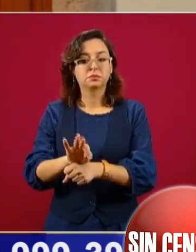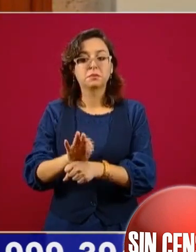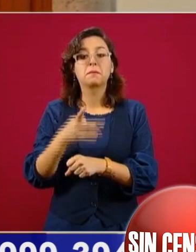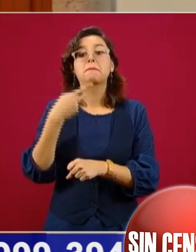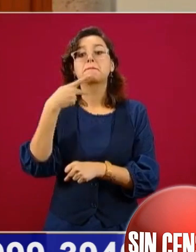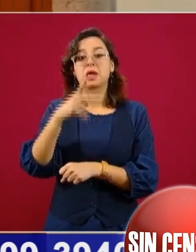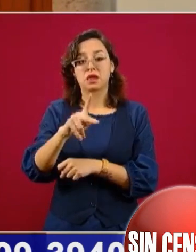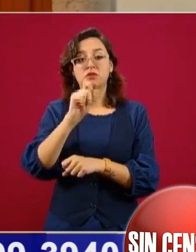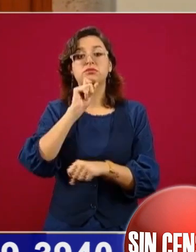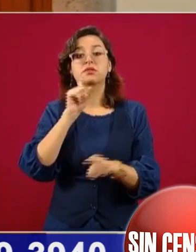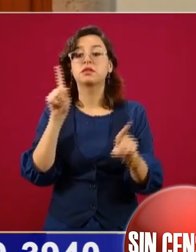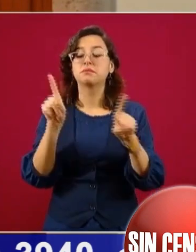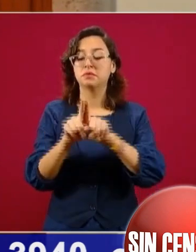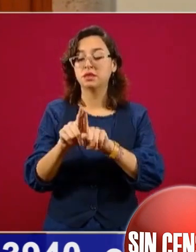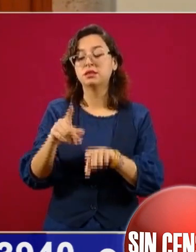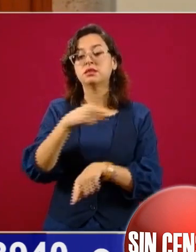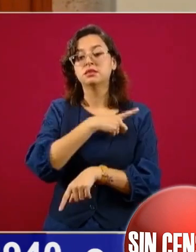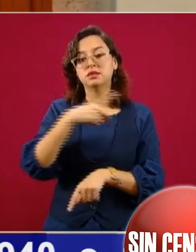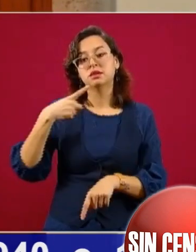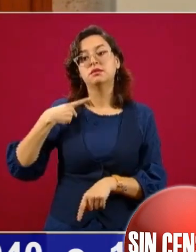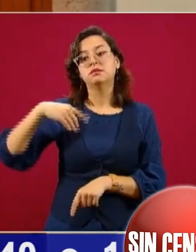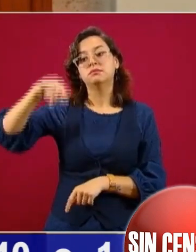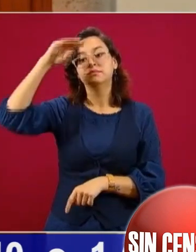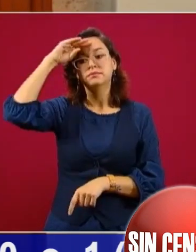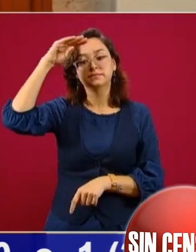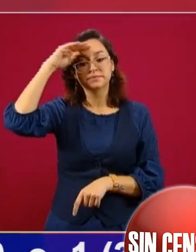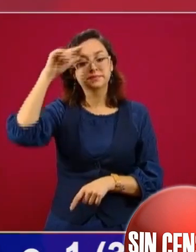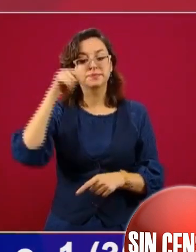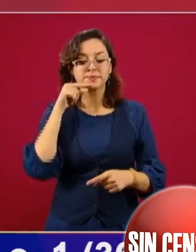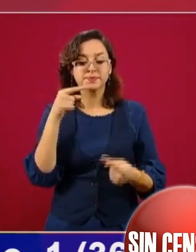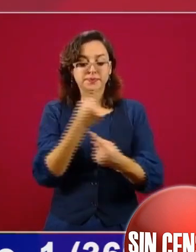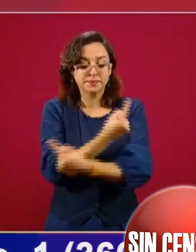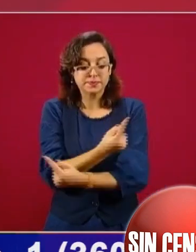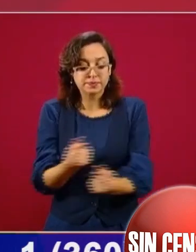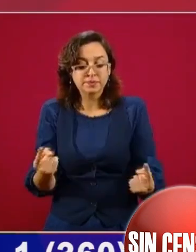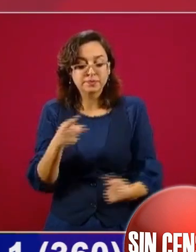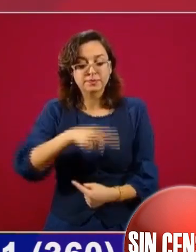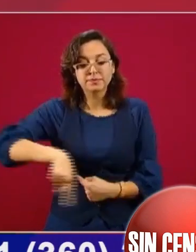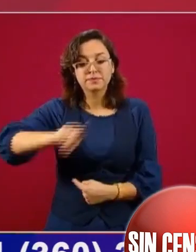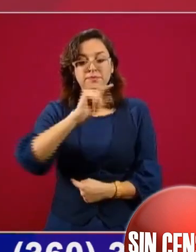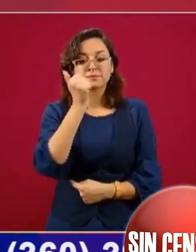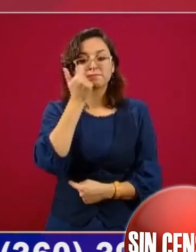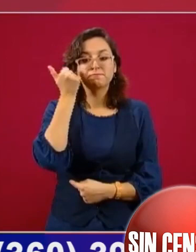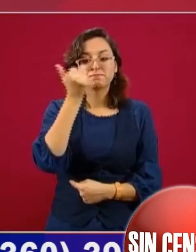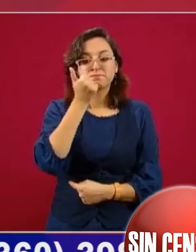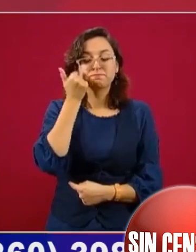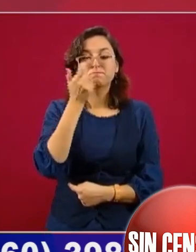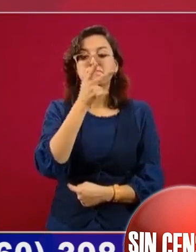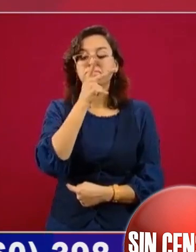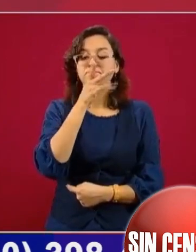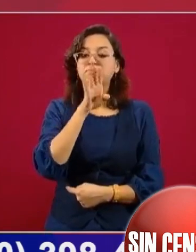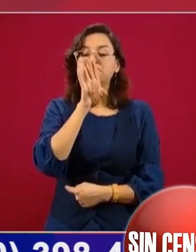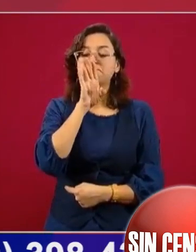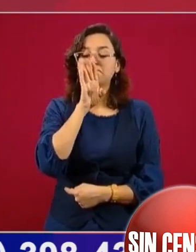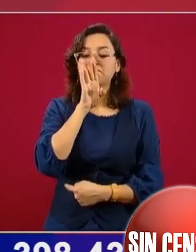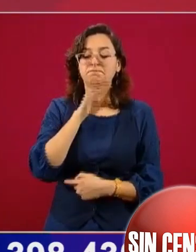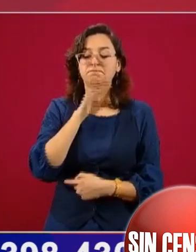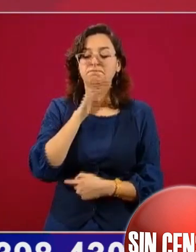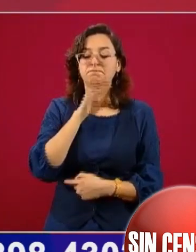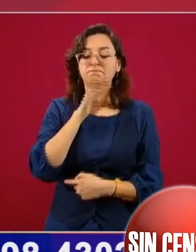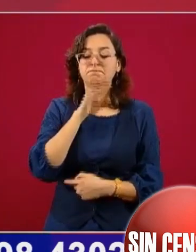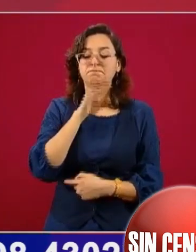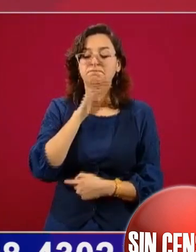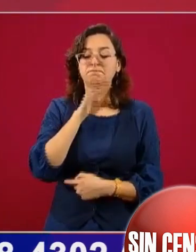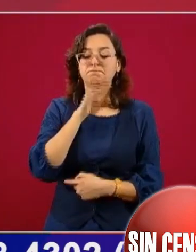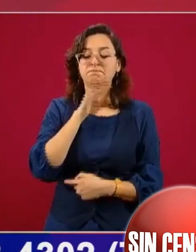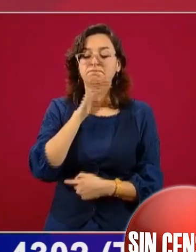pensando en los niños, en los estudiantes y en los padres de familia, pensando